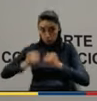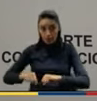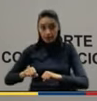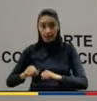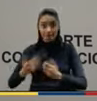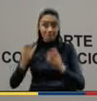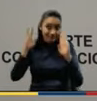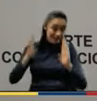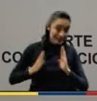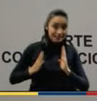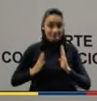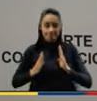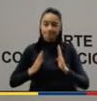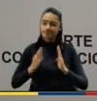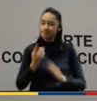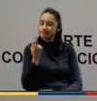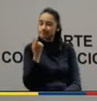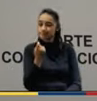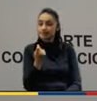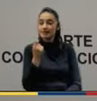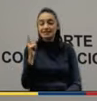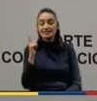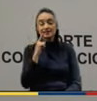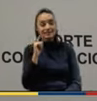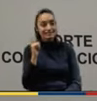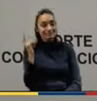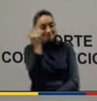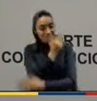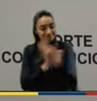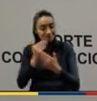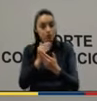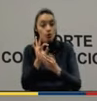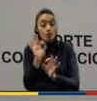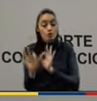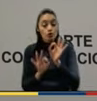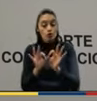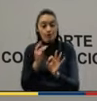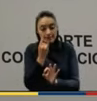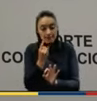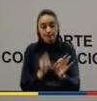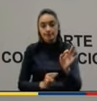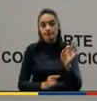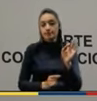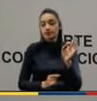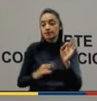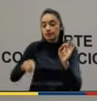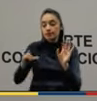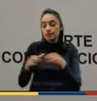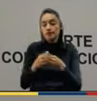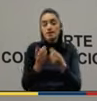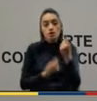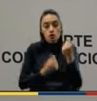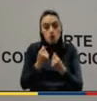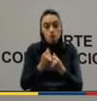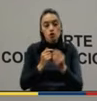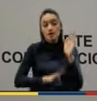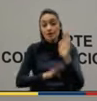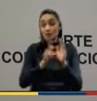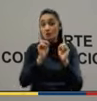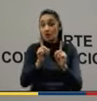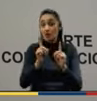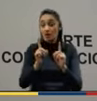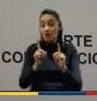Estos aspectos deben ser cuidadosamente evaluados para proteger los intereses económicos y de desarrollo sin comprometer la presión ambiental. Aquí